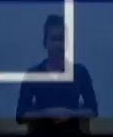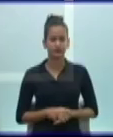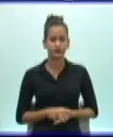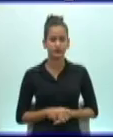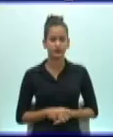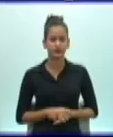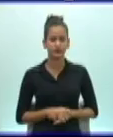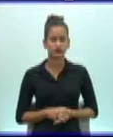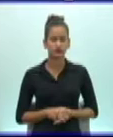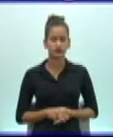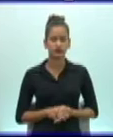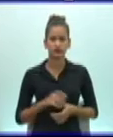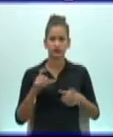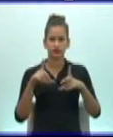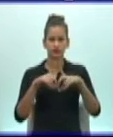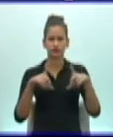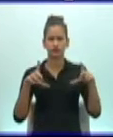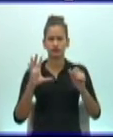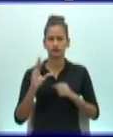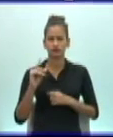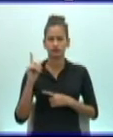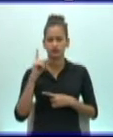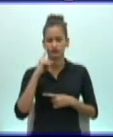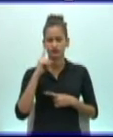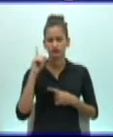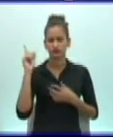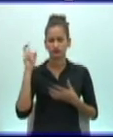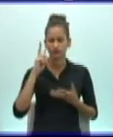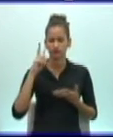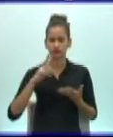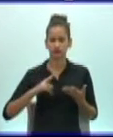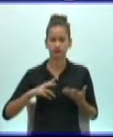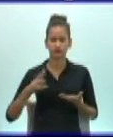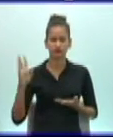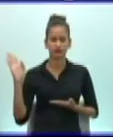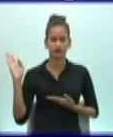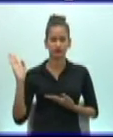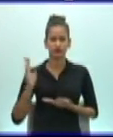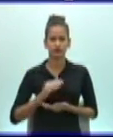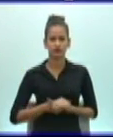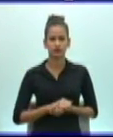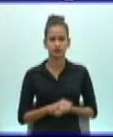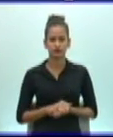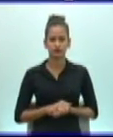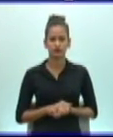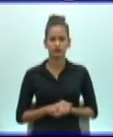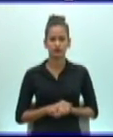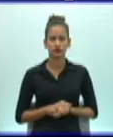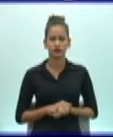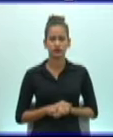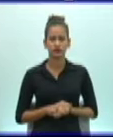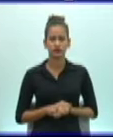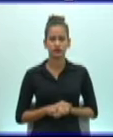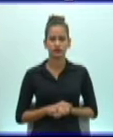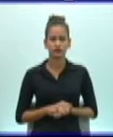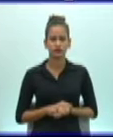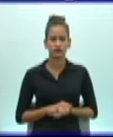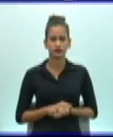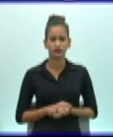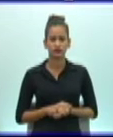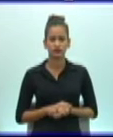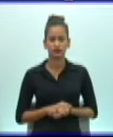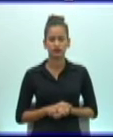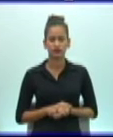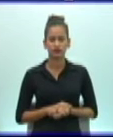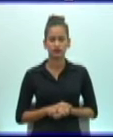El texto dice así: ya el sol ha asomado su cabecita en el inmenso cielo y comienza a expandir